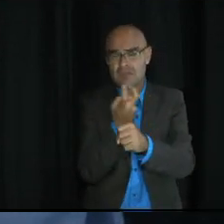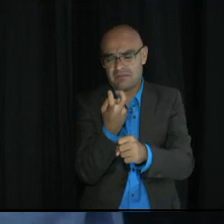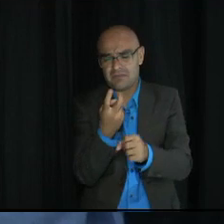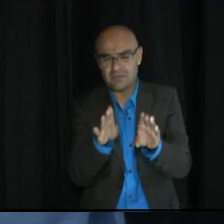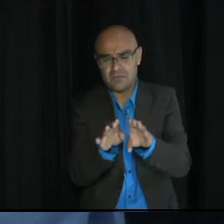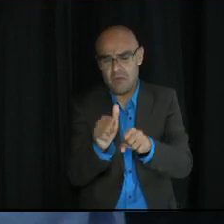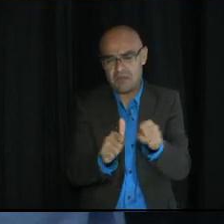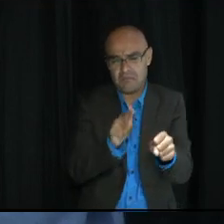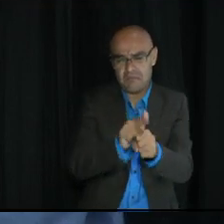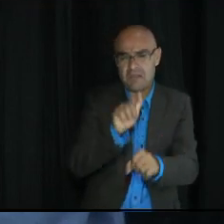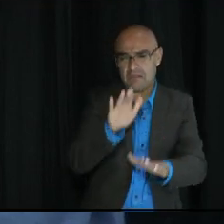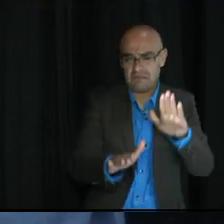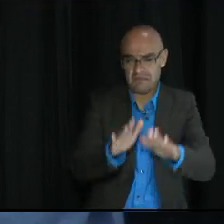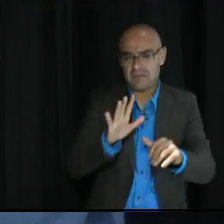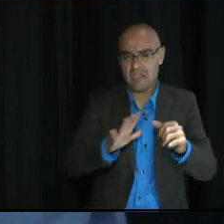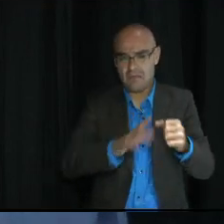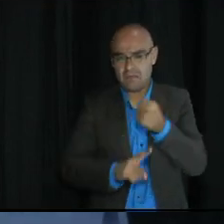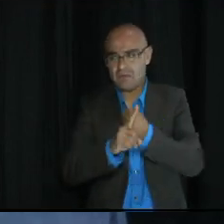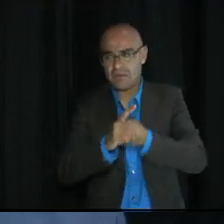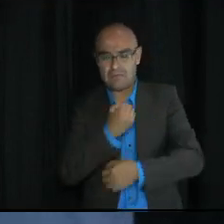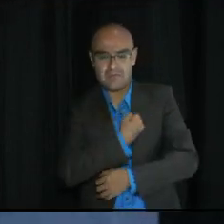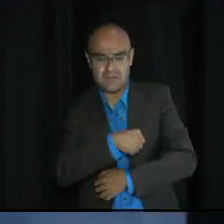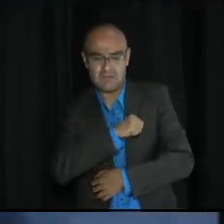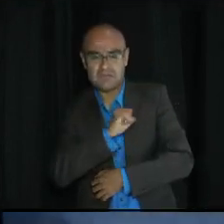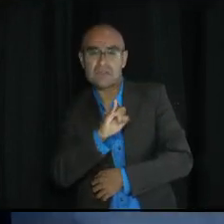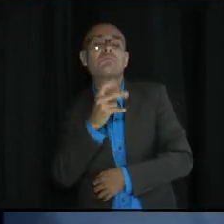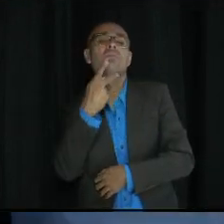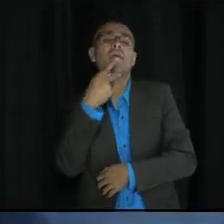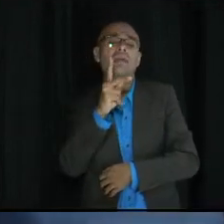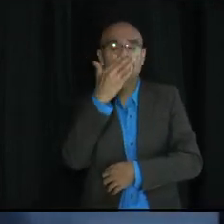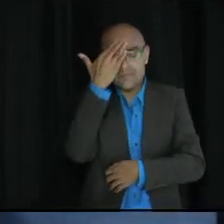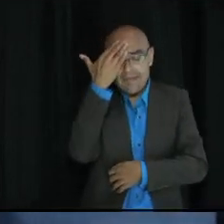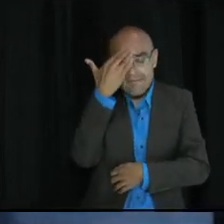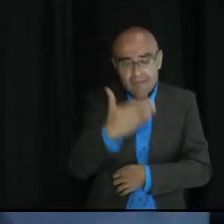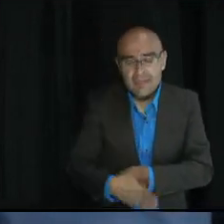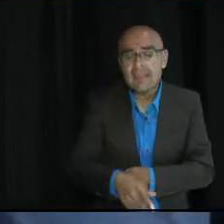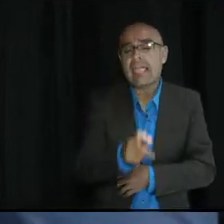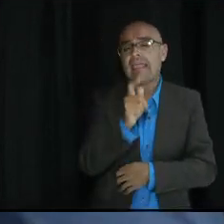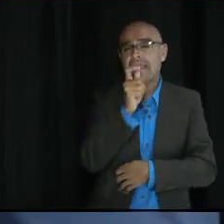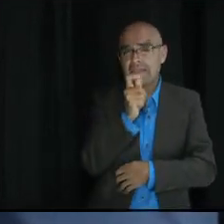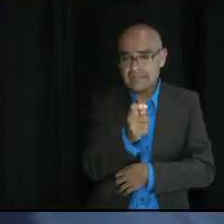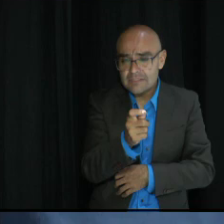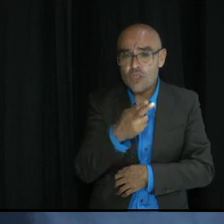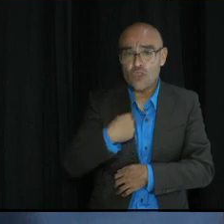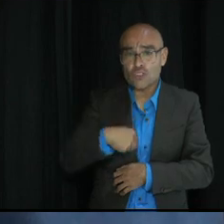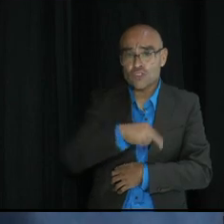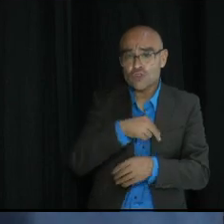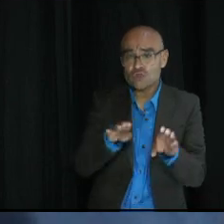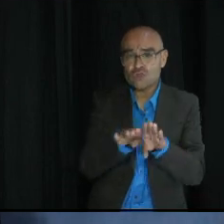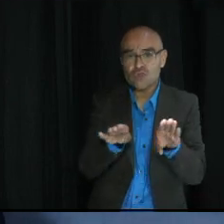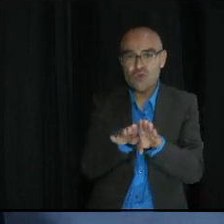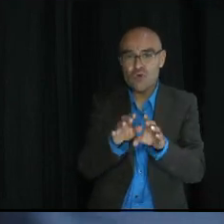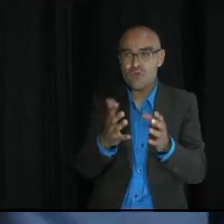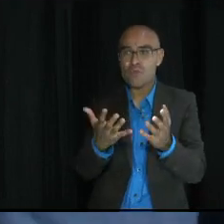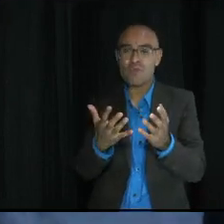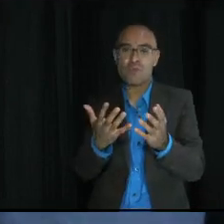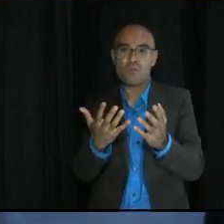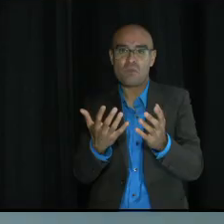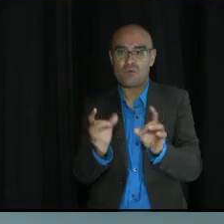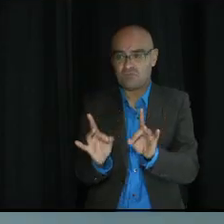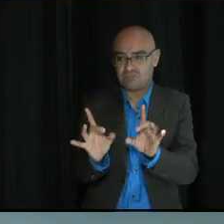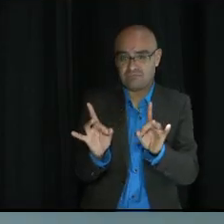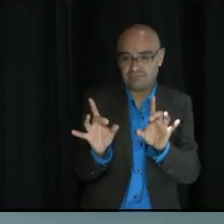razón y nosotros, bueno, tenemos que saber acoplarnos a determinadas circunstancias y también